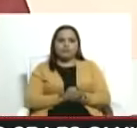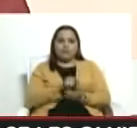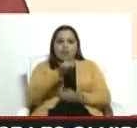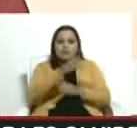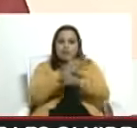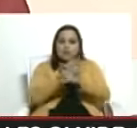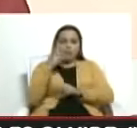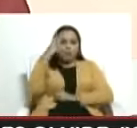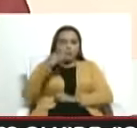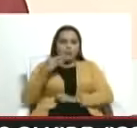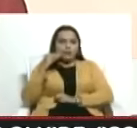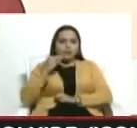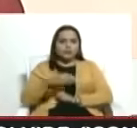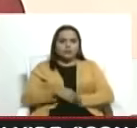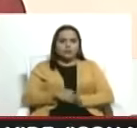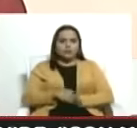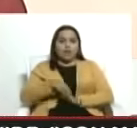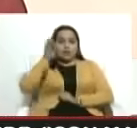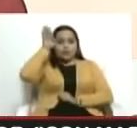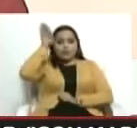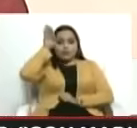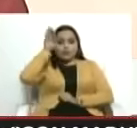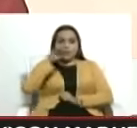la juventud, el futuro, pues,